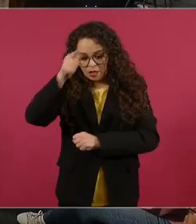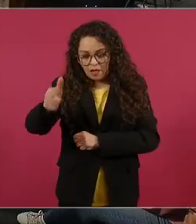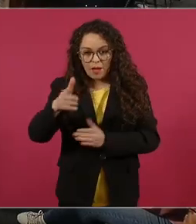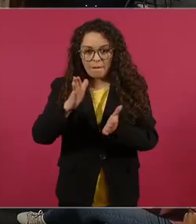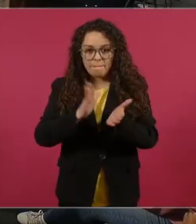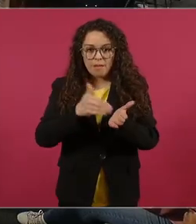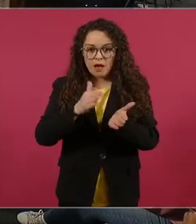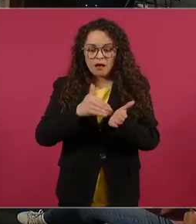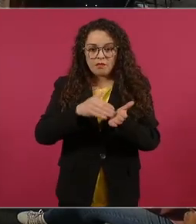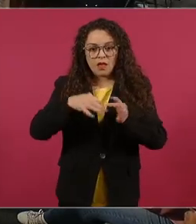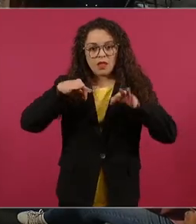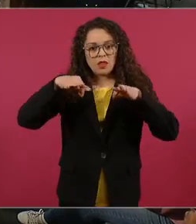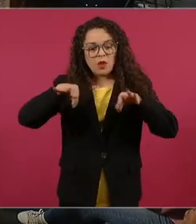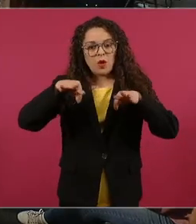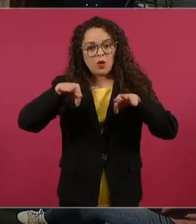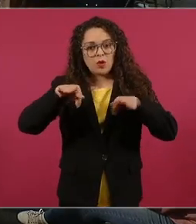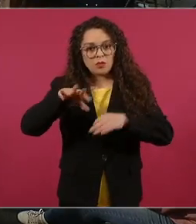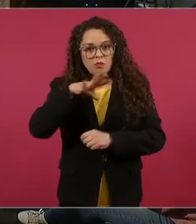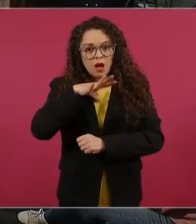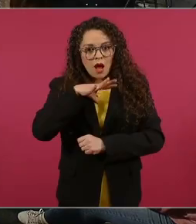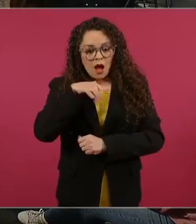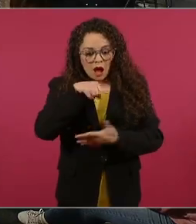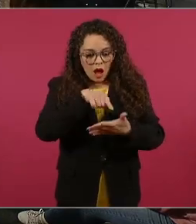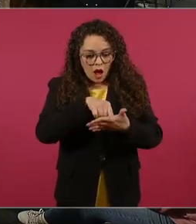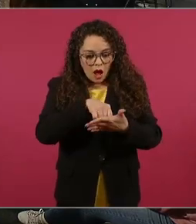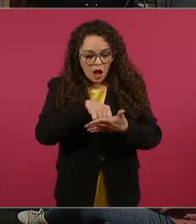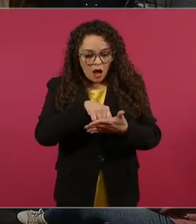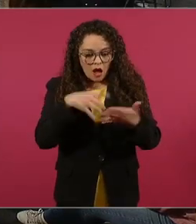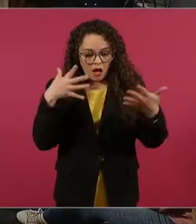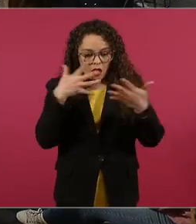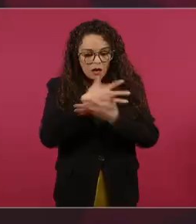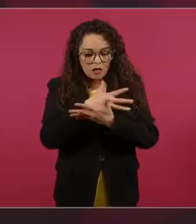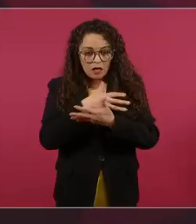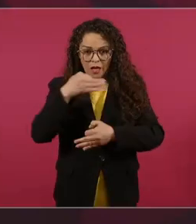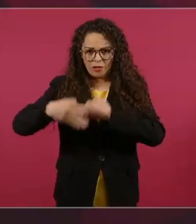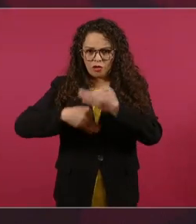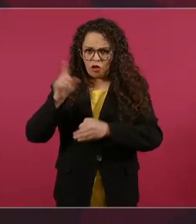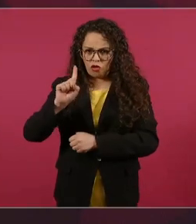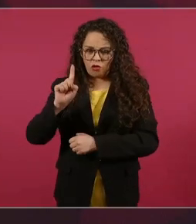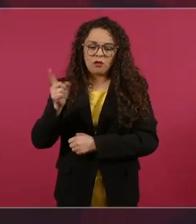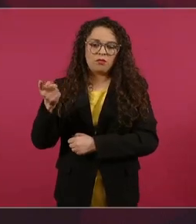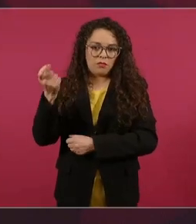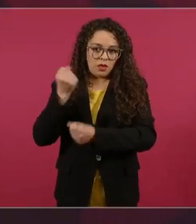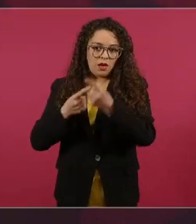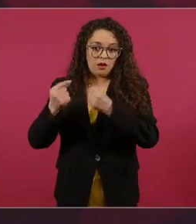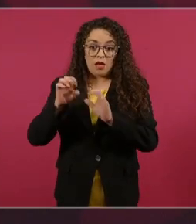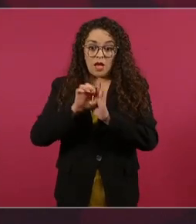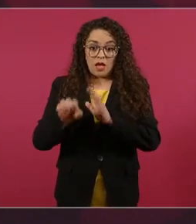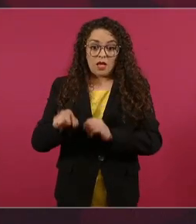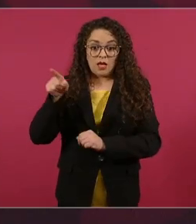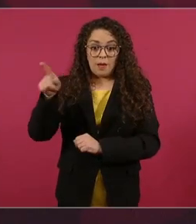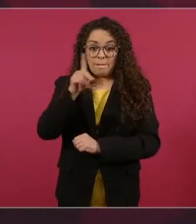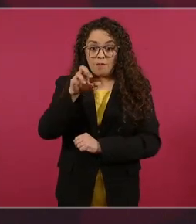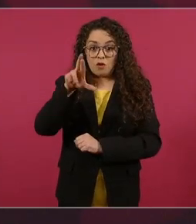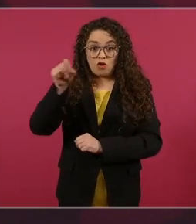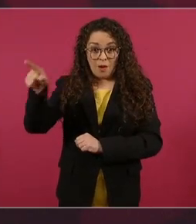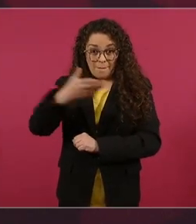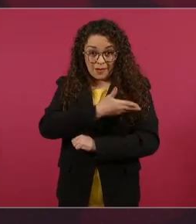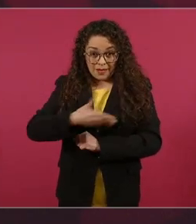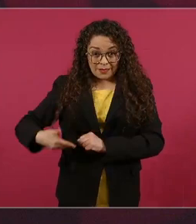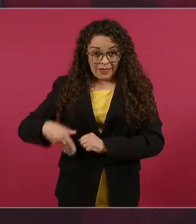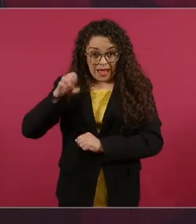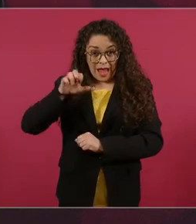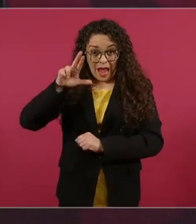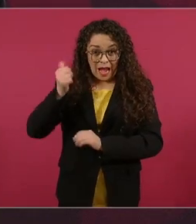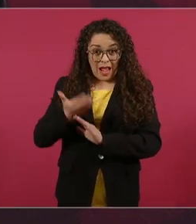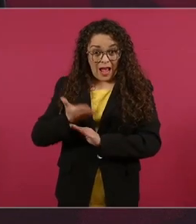documentos en donde ellos, no estoy hablando de todos, pero el presidente del PRO en ese entonces